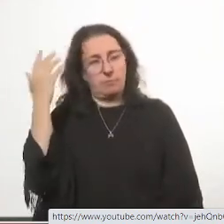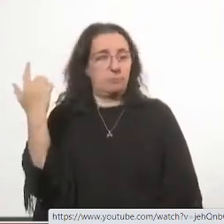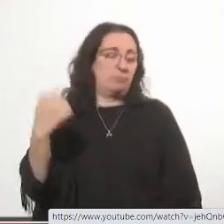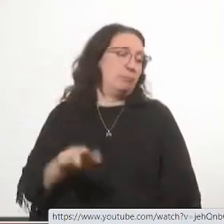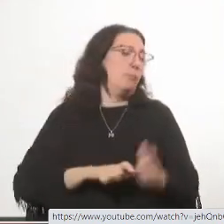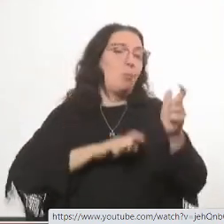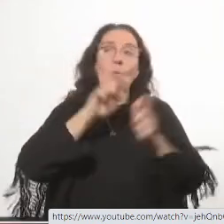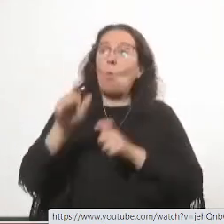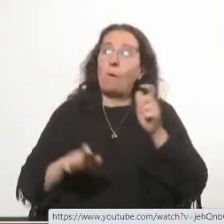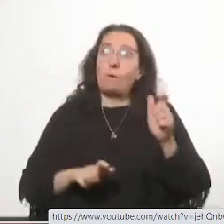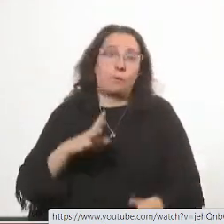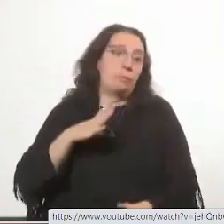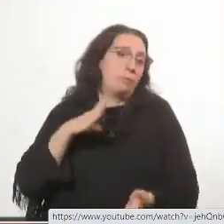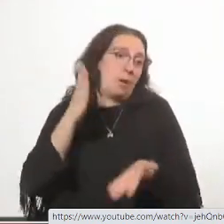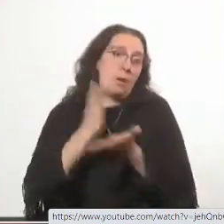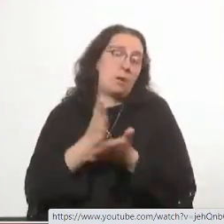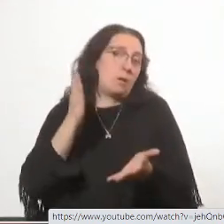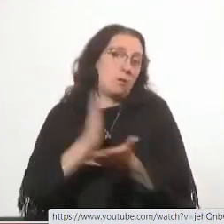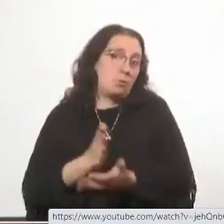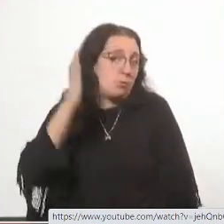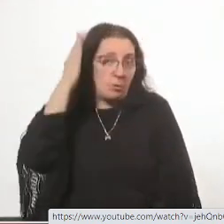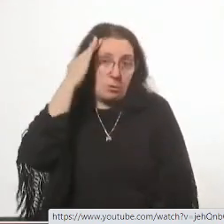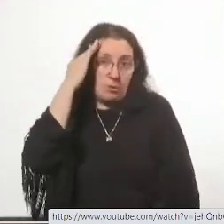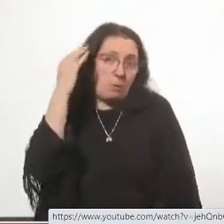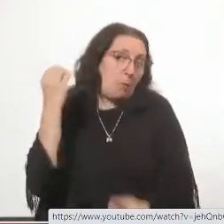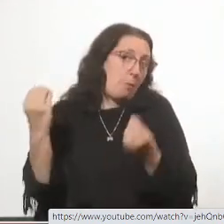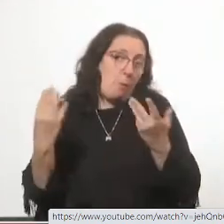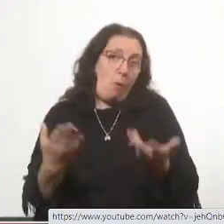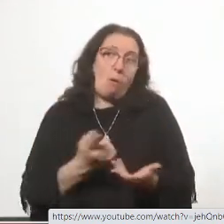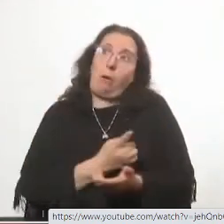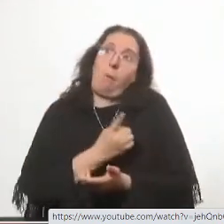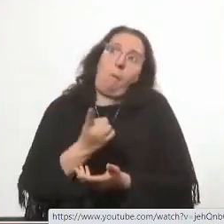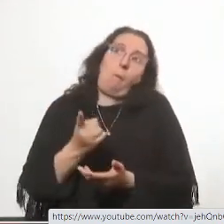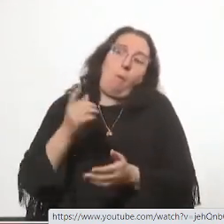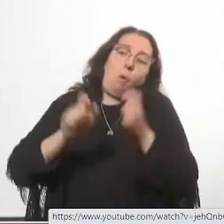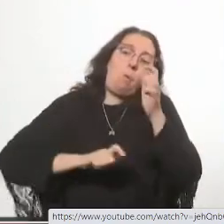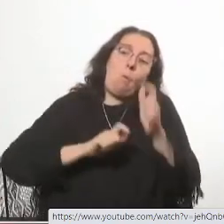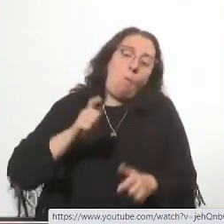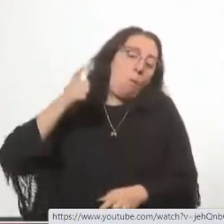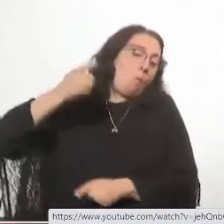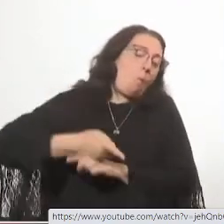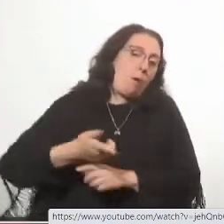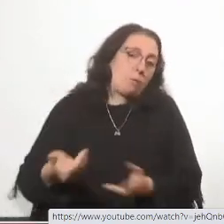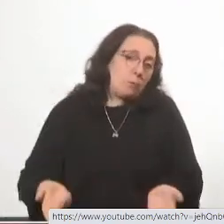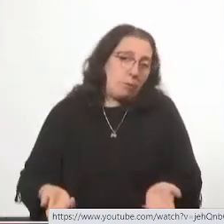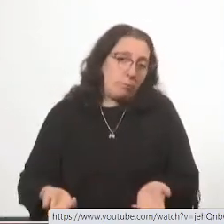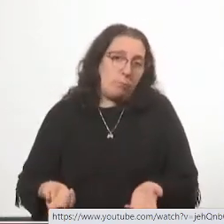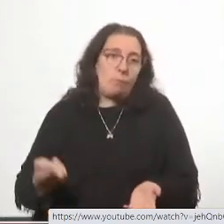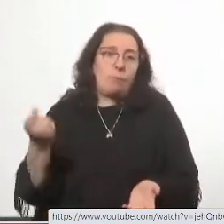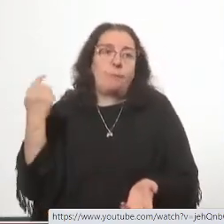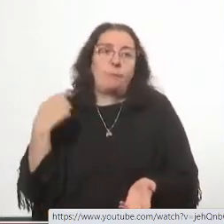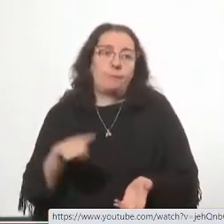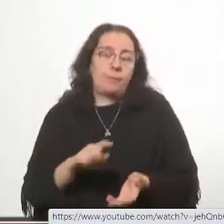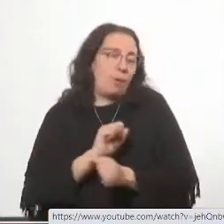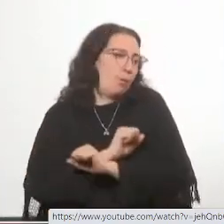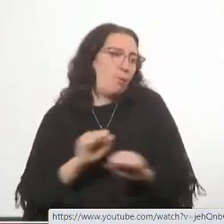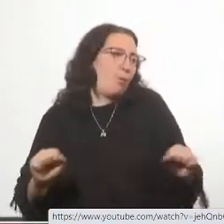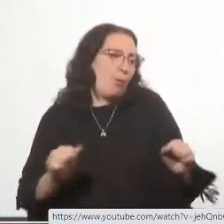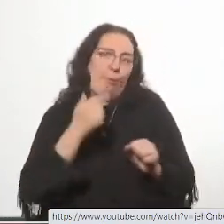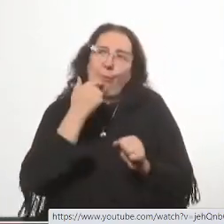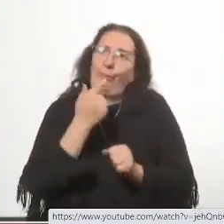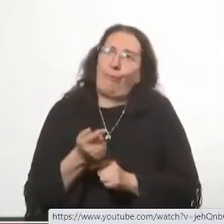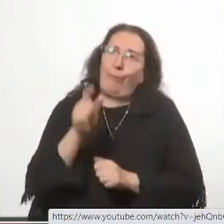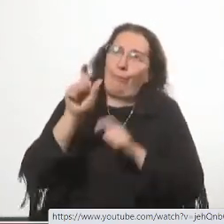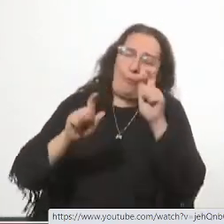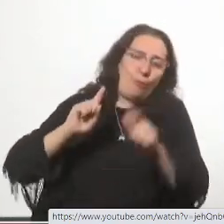derecho a saber porque en definitiva es el soberano. Y no podemos tratar al soberano como una persona